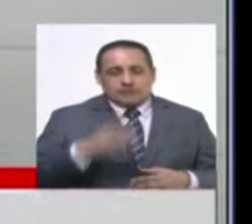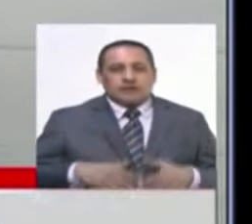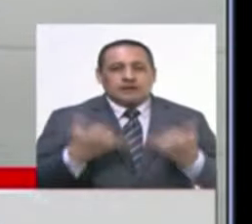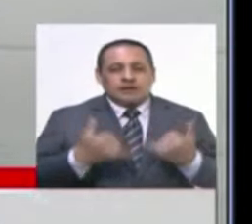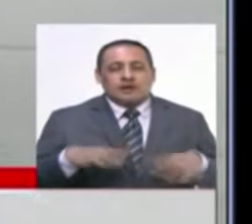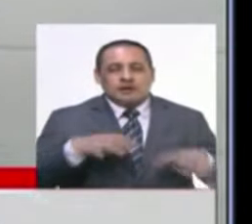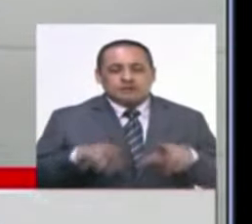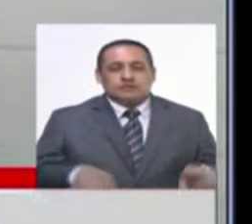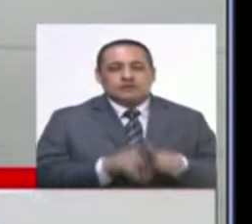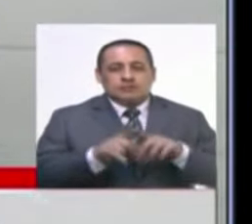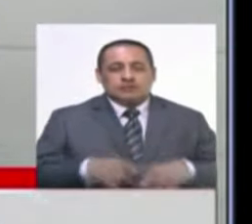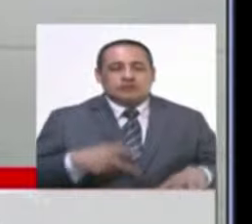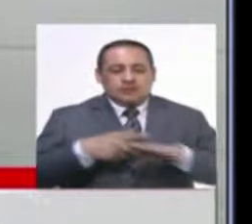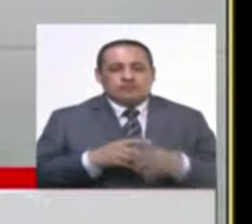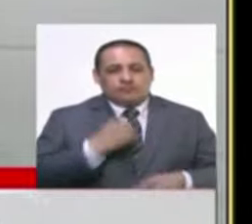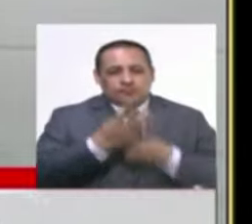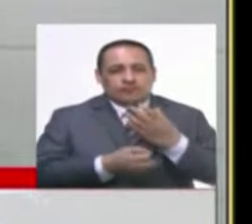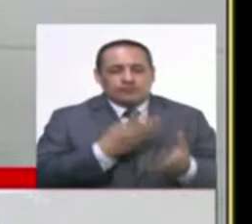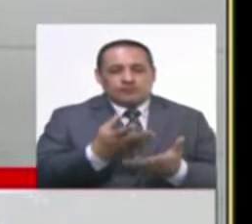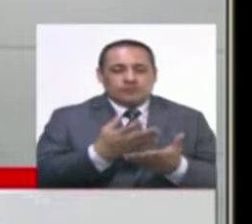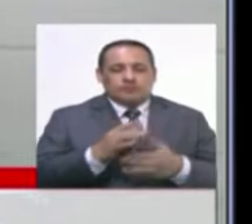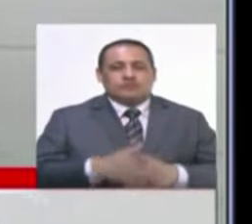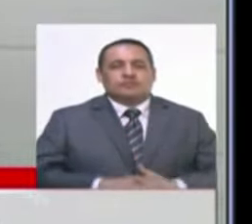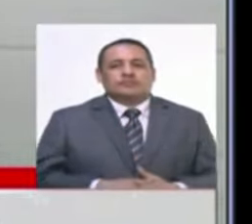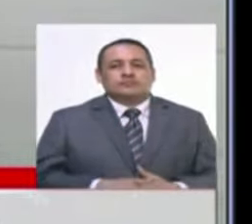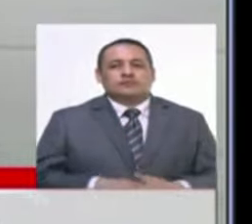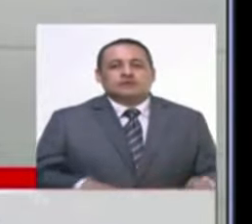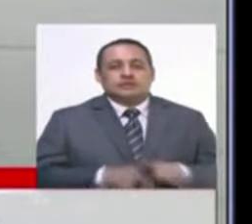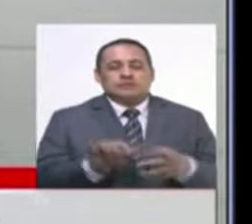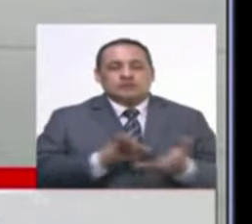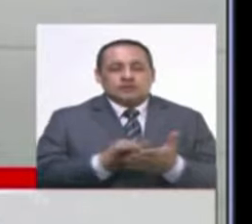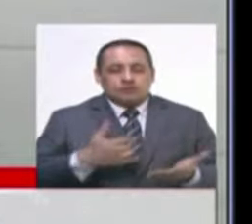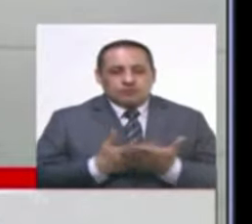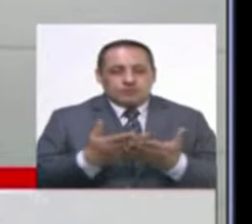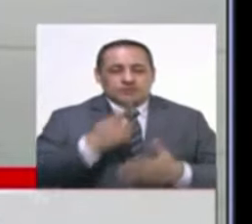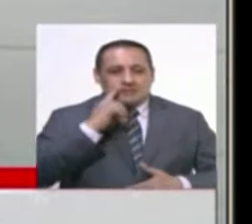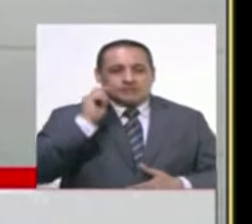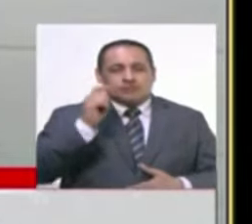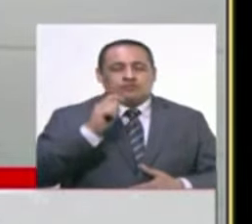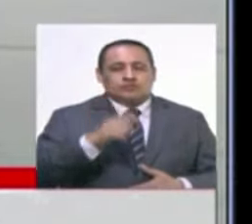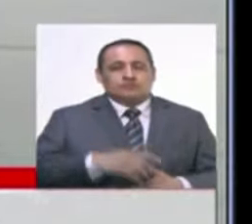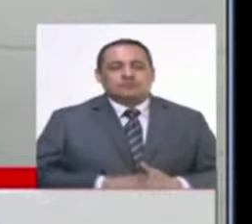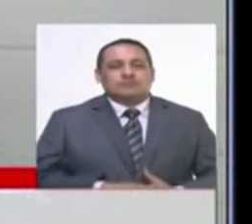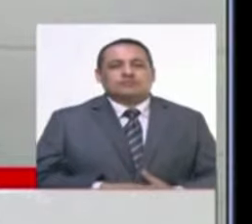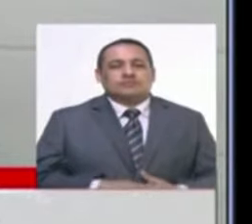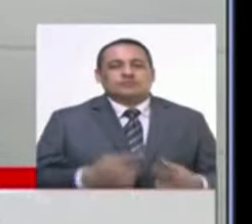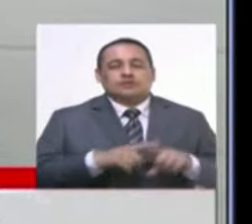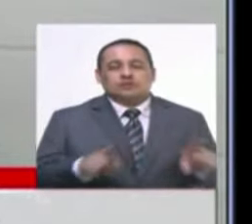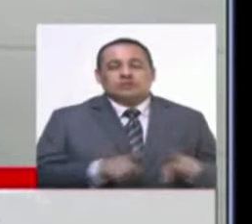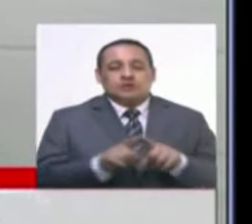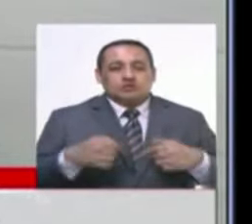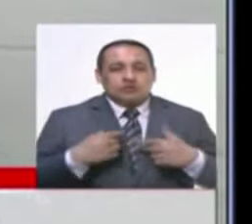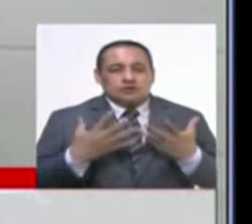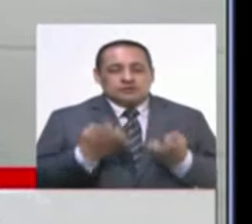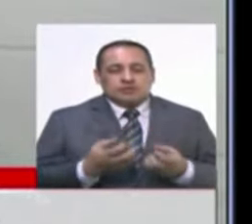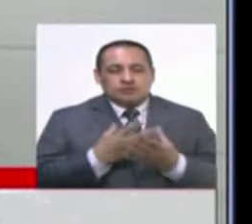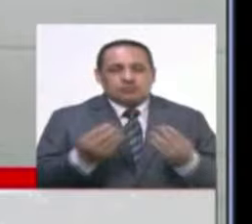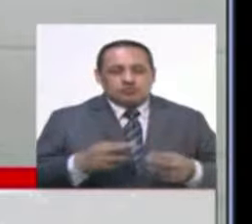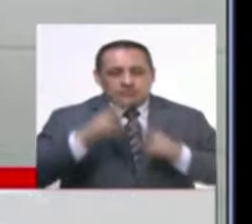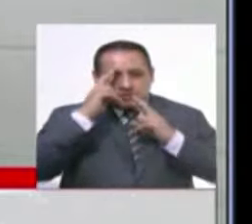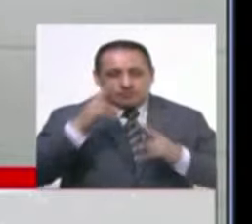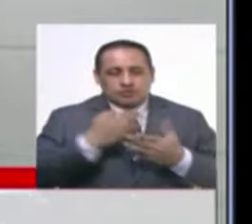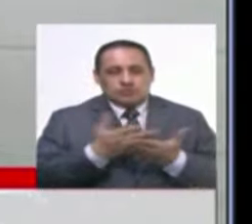de poder hacer unas declaraciones. Y yo tengo las pruebas y testigos. Pero yo quisiera, con todo